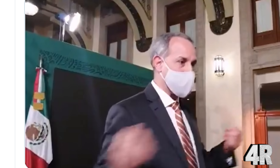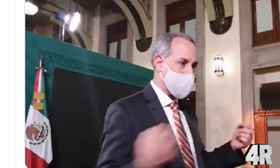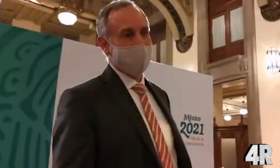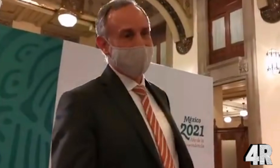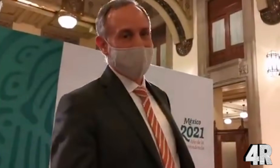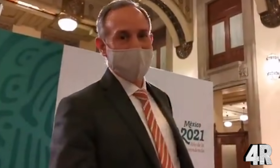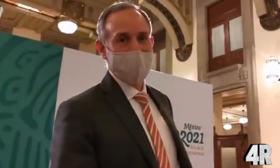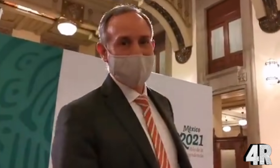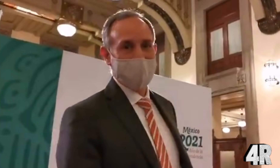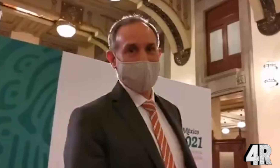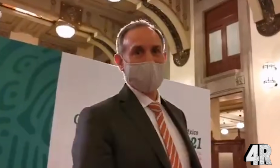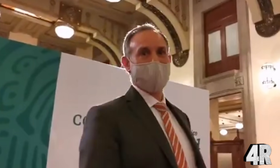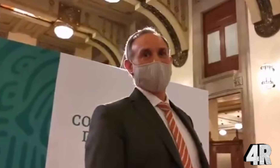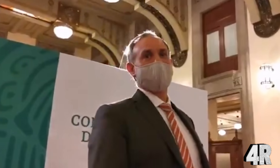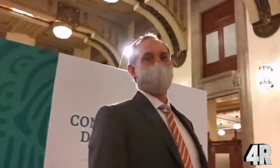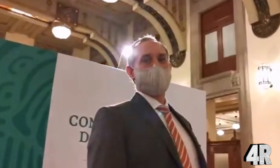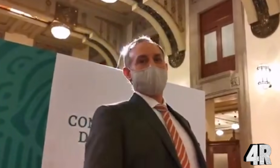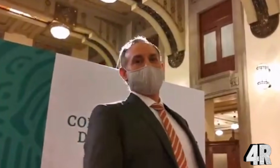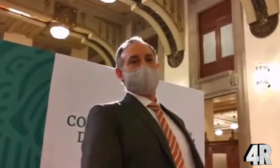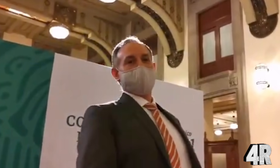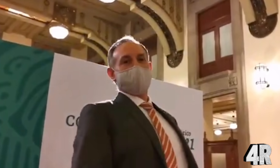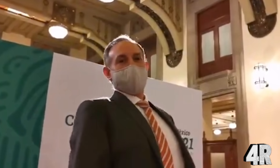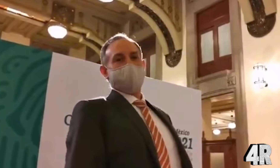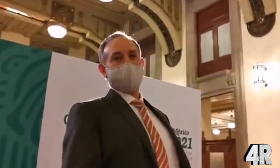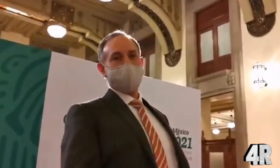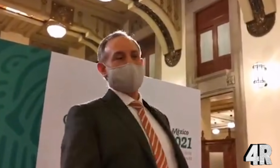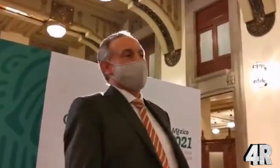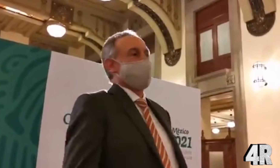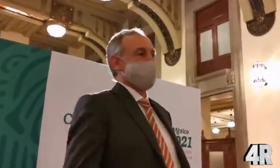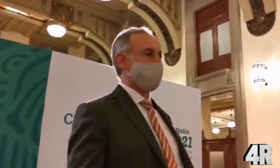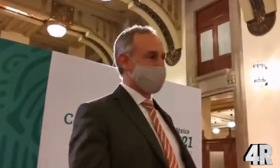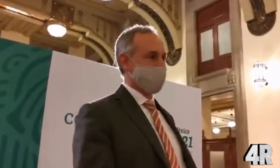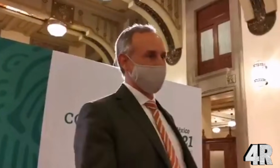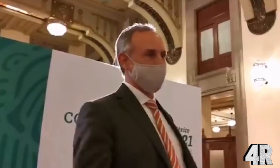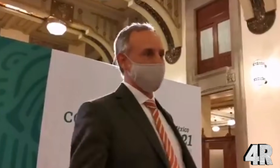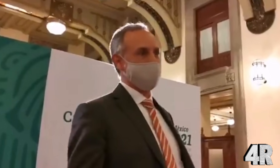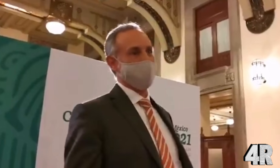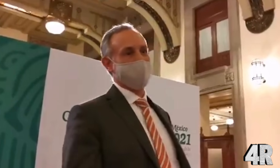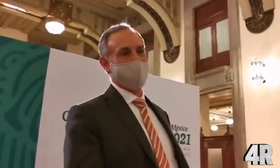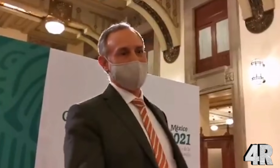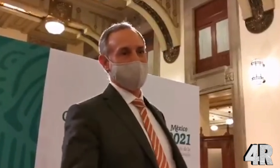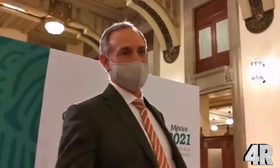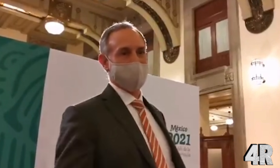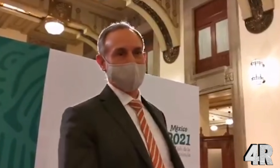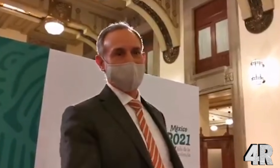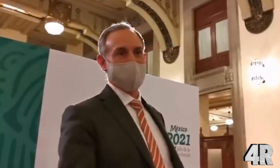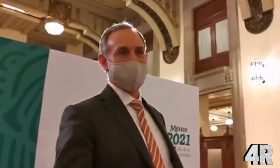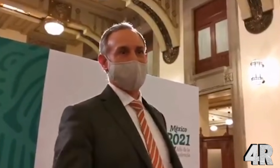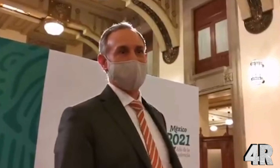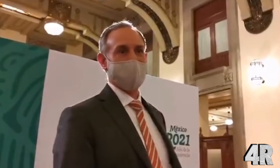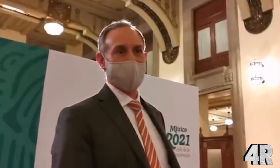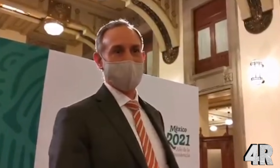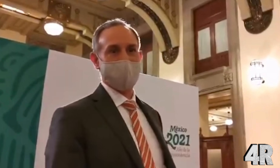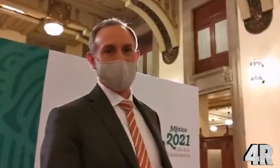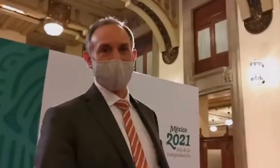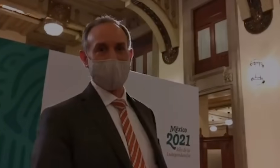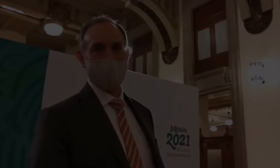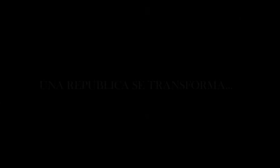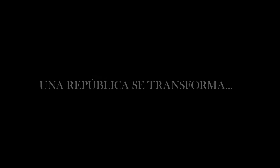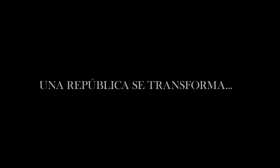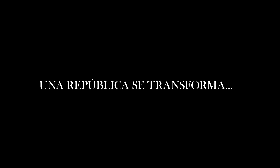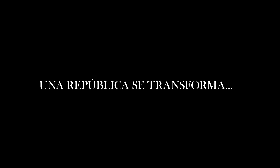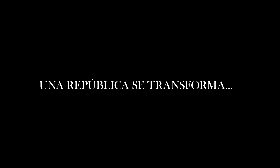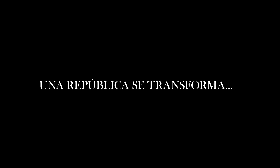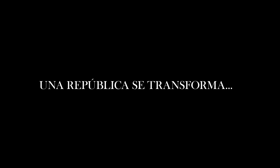medios convencionales? Vamos a revisar la noticia y veamos qué sale de todo esto. ¡Vamos allá!